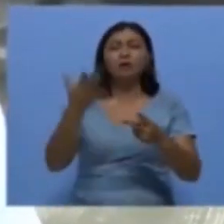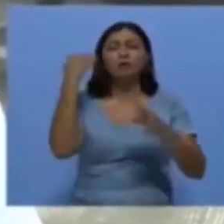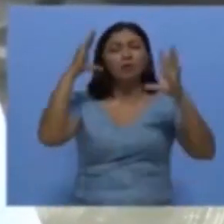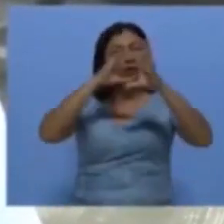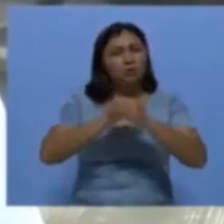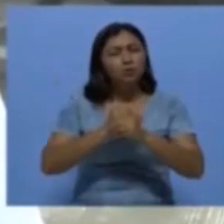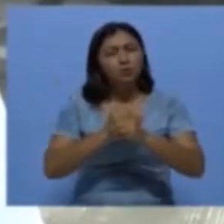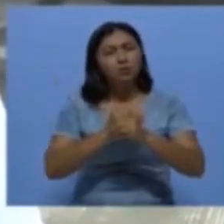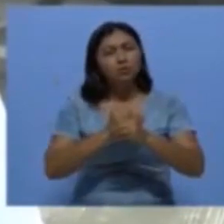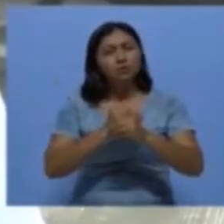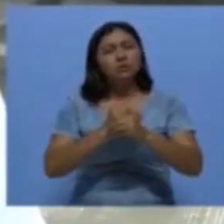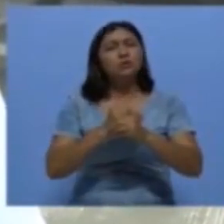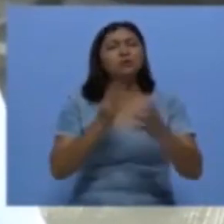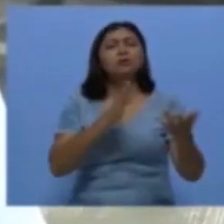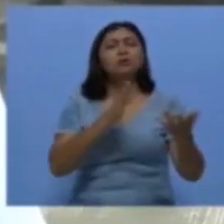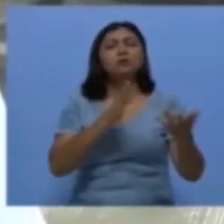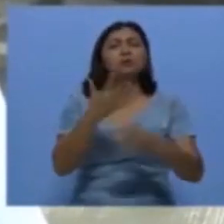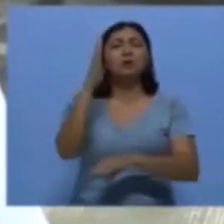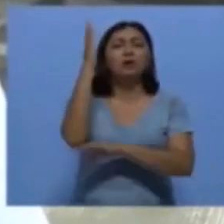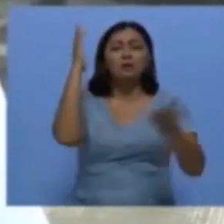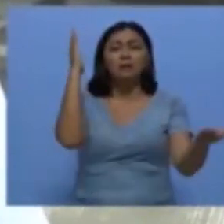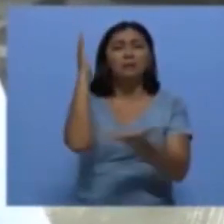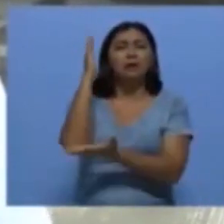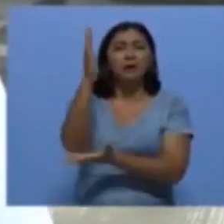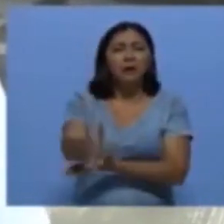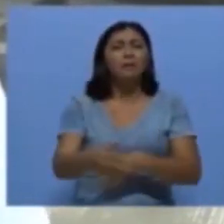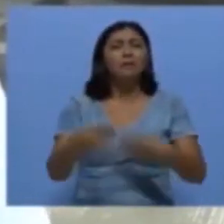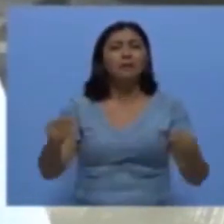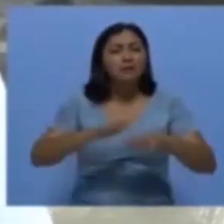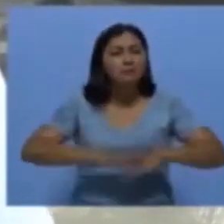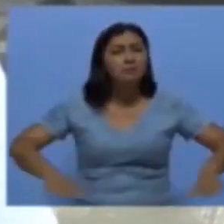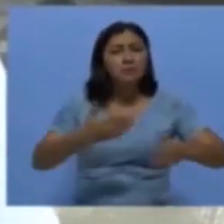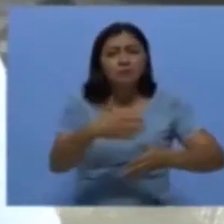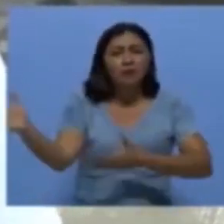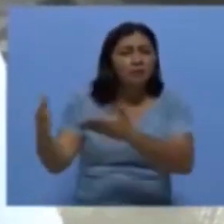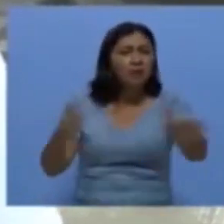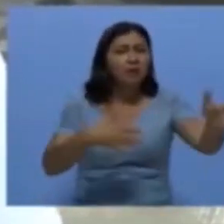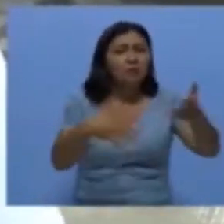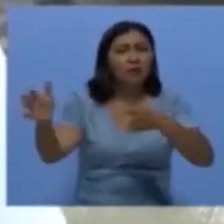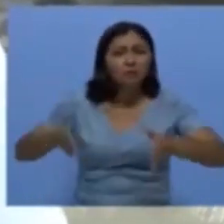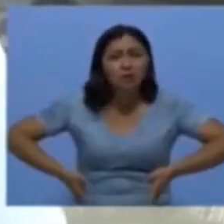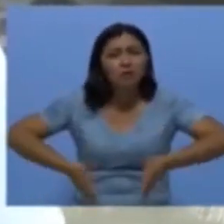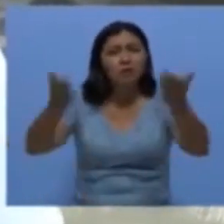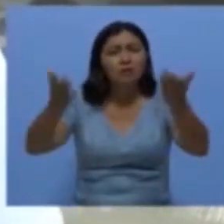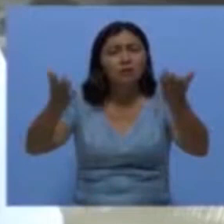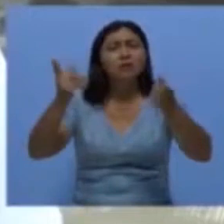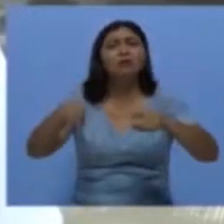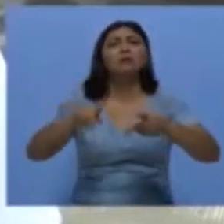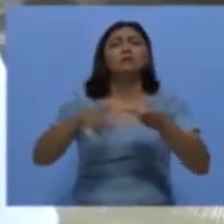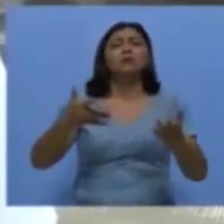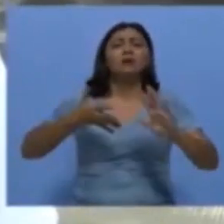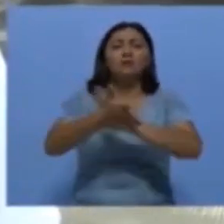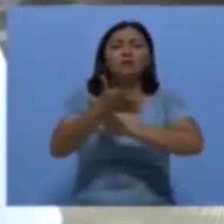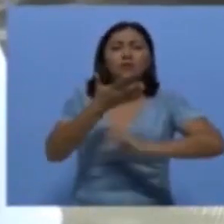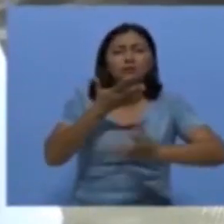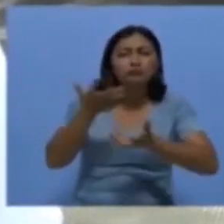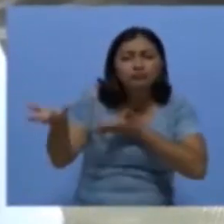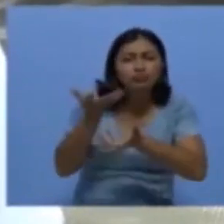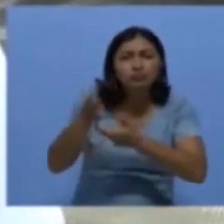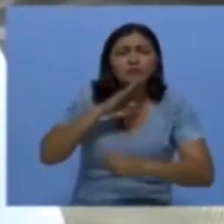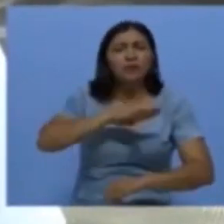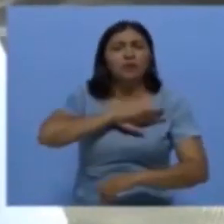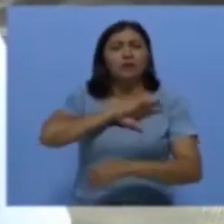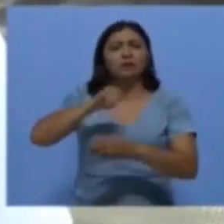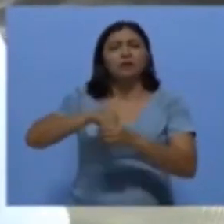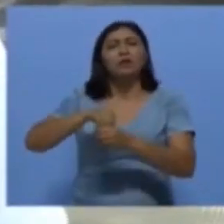estuvimos cortando los para despejar las vías igualmente estamos cruzando información con la alcaldía local